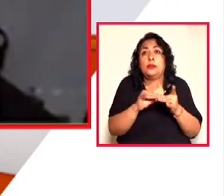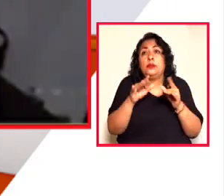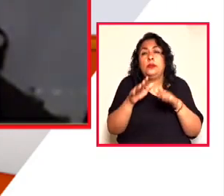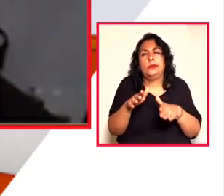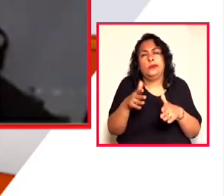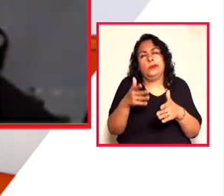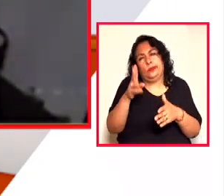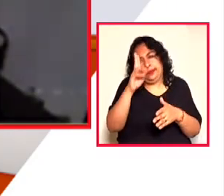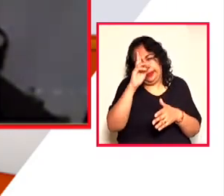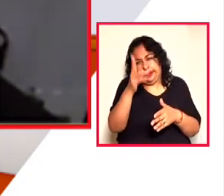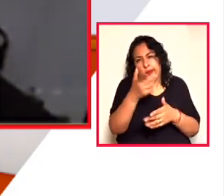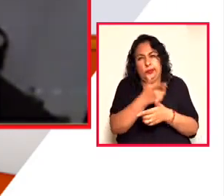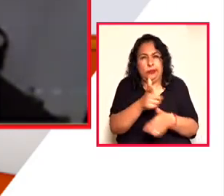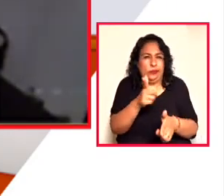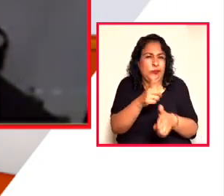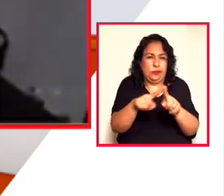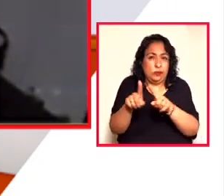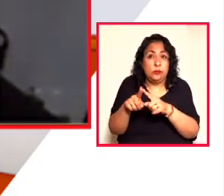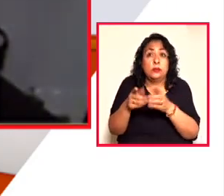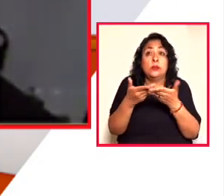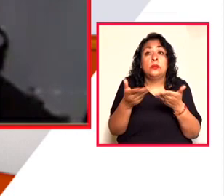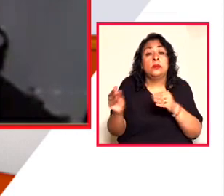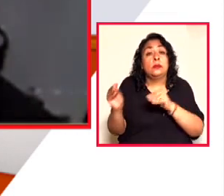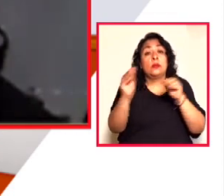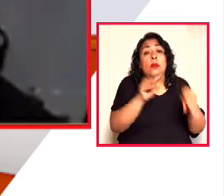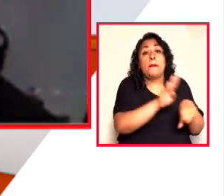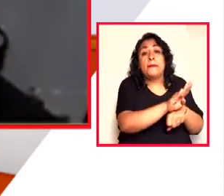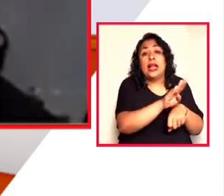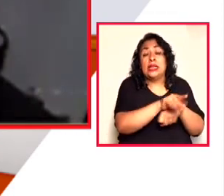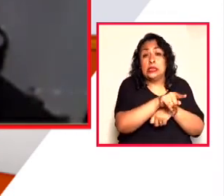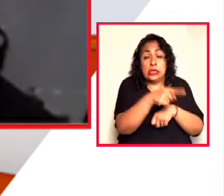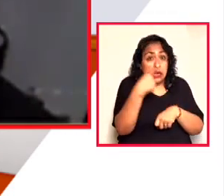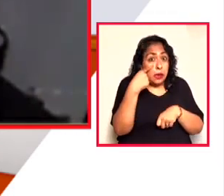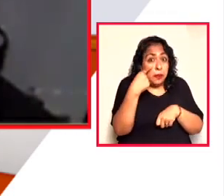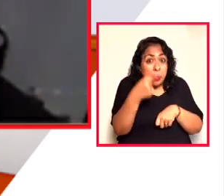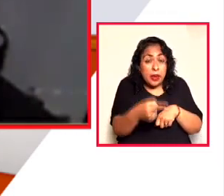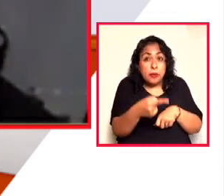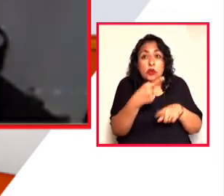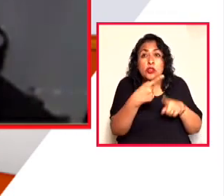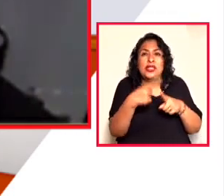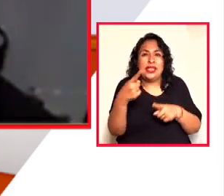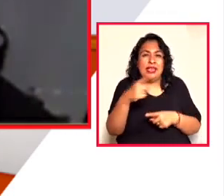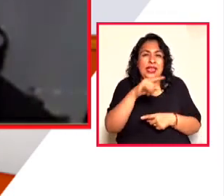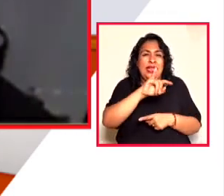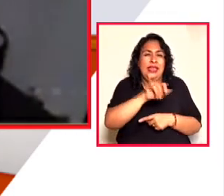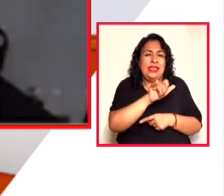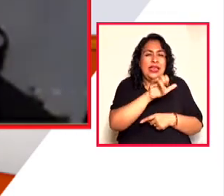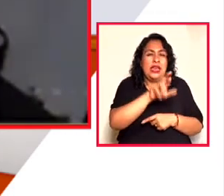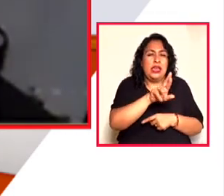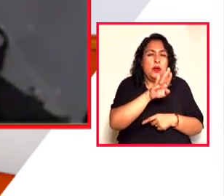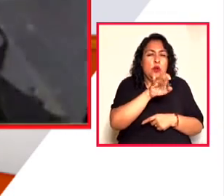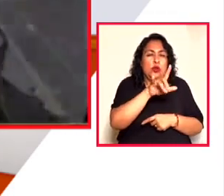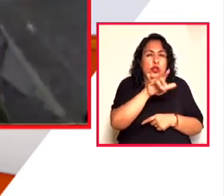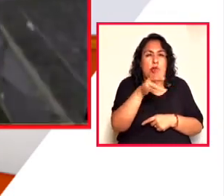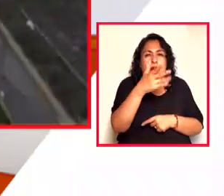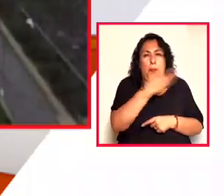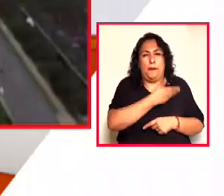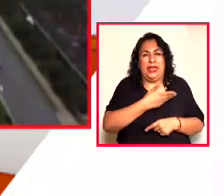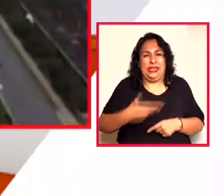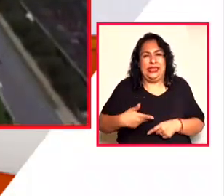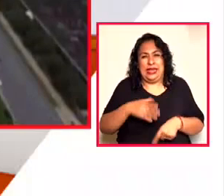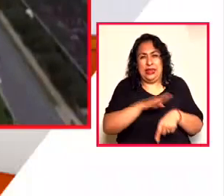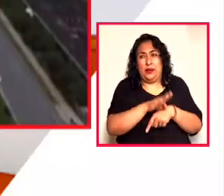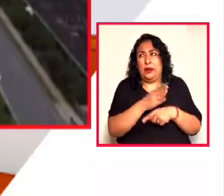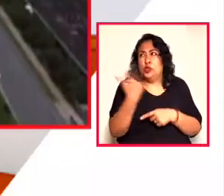de libertades, vámonos a Brasil y estamos observando lo que dice Jair Bolsonaro, el mandatario brasileño, que en los